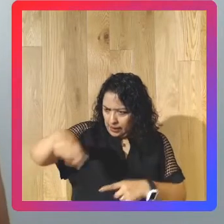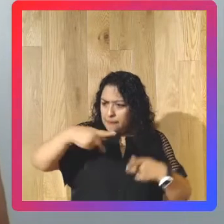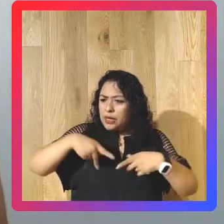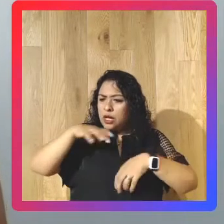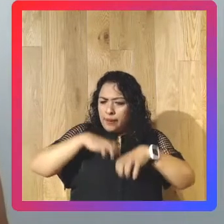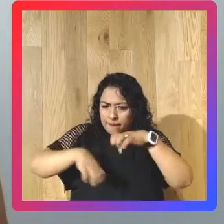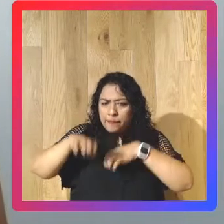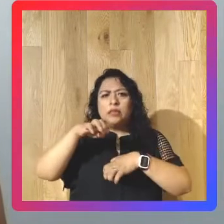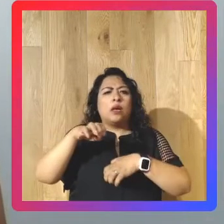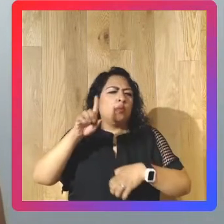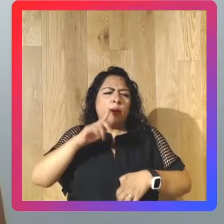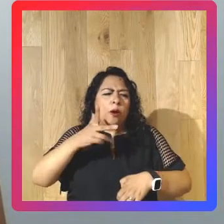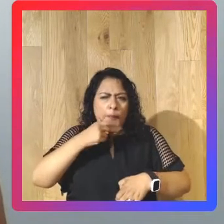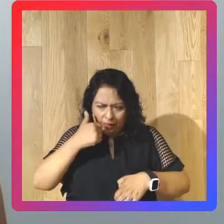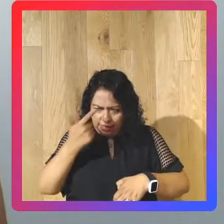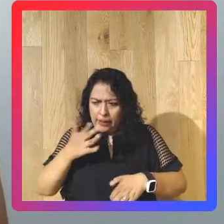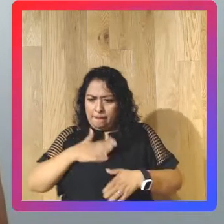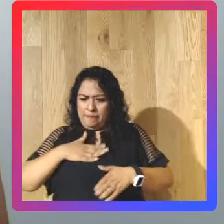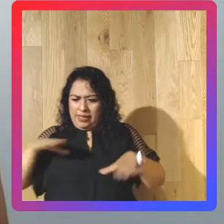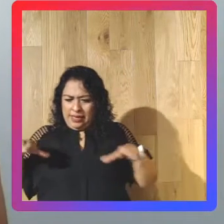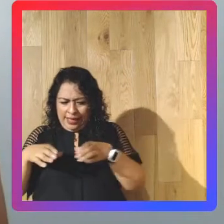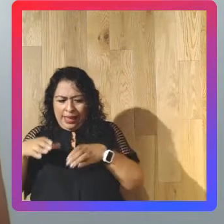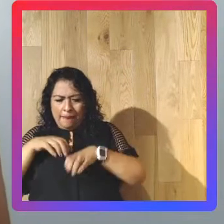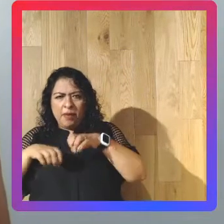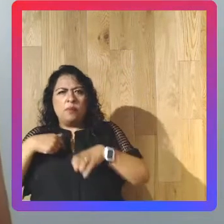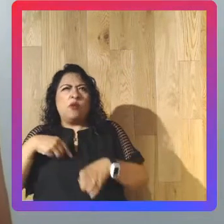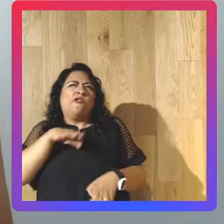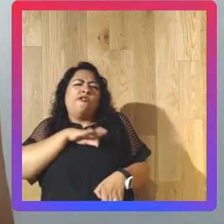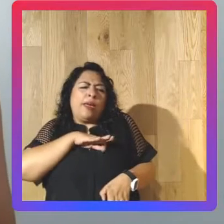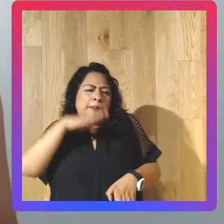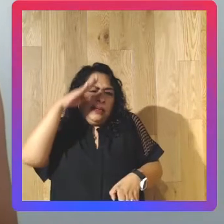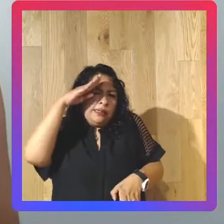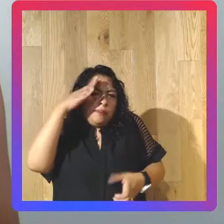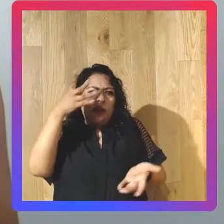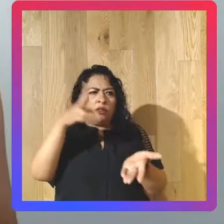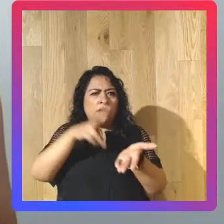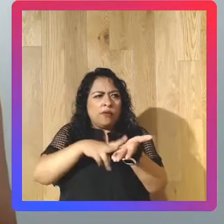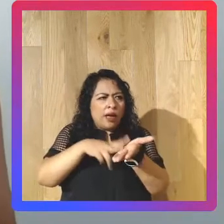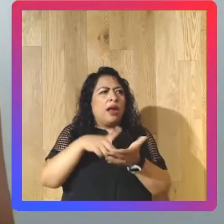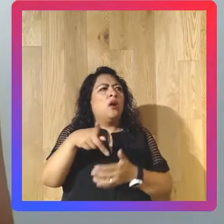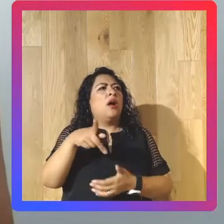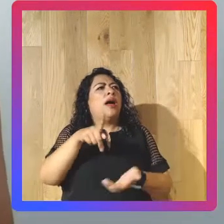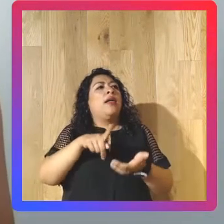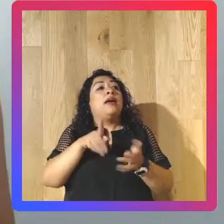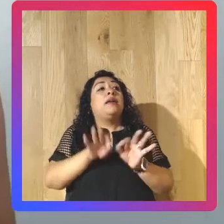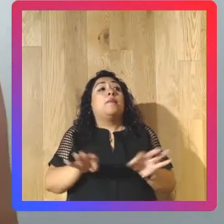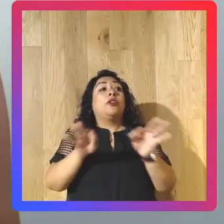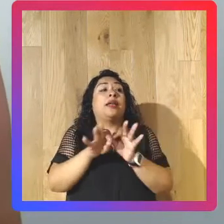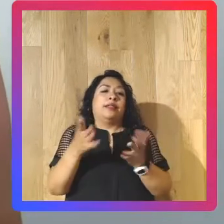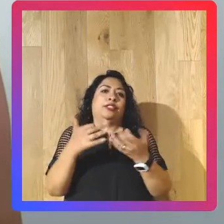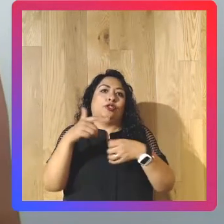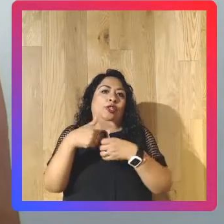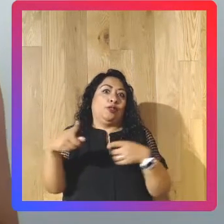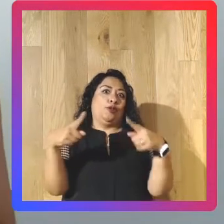empresarios, empresarias que quieran llevar a su empresa de acuerdo a su fe y a los principios y valores en los que se fundamenta la doctrina social